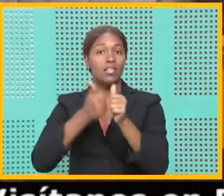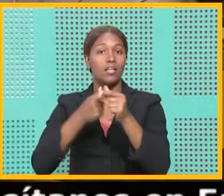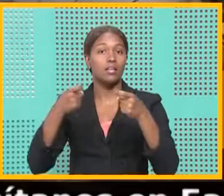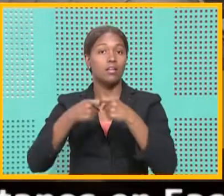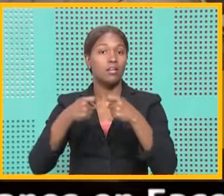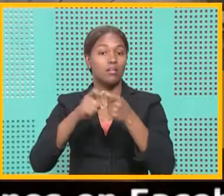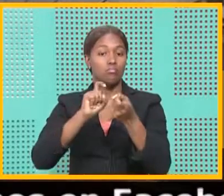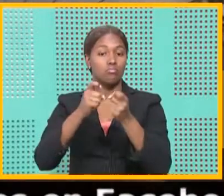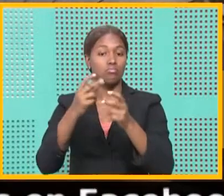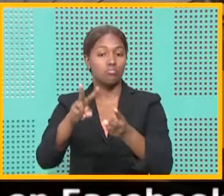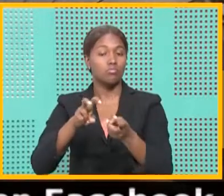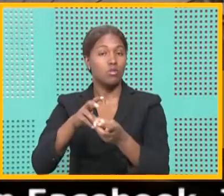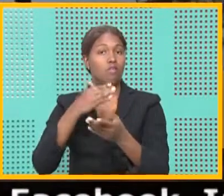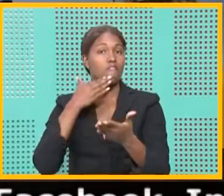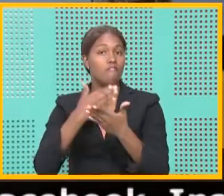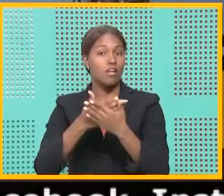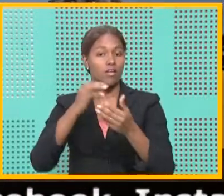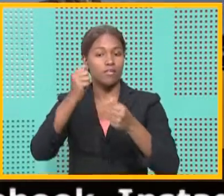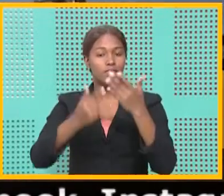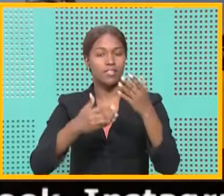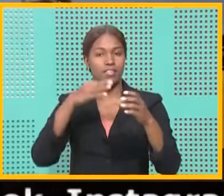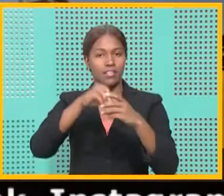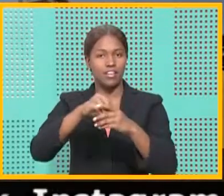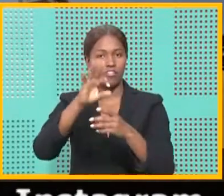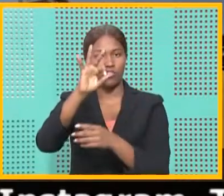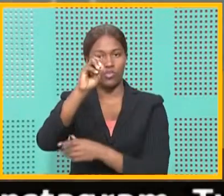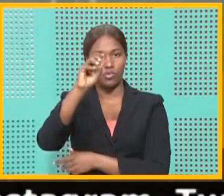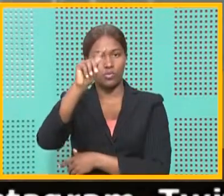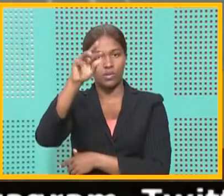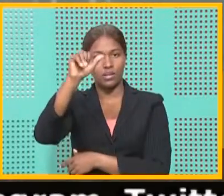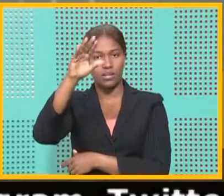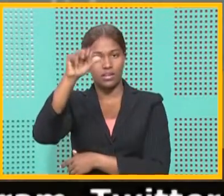energías renovables, entre estas la fotovoltaica,